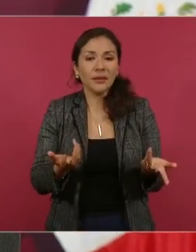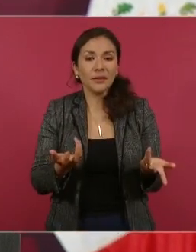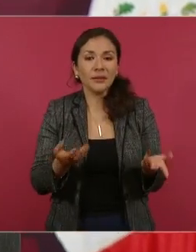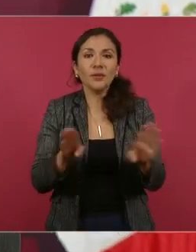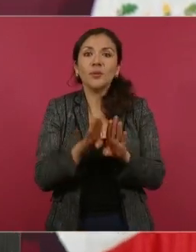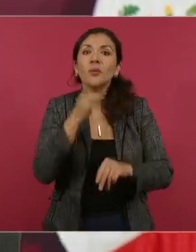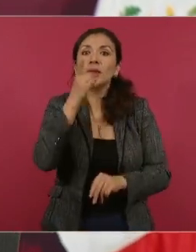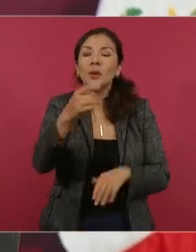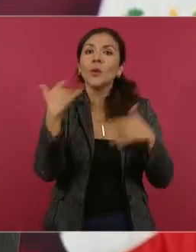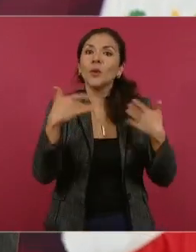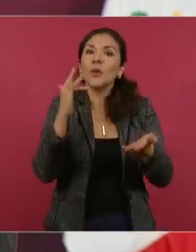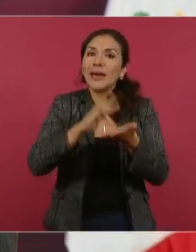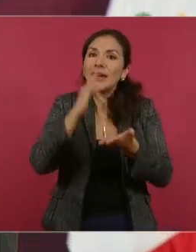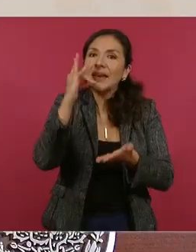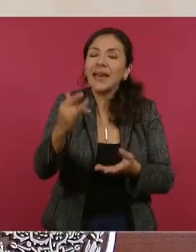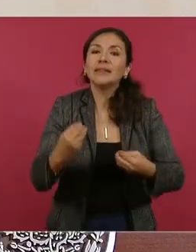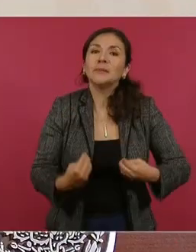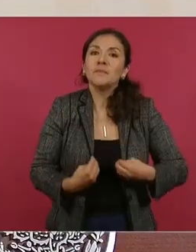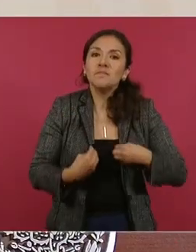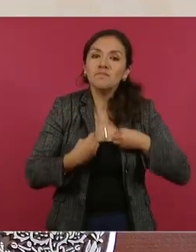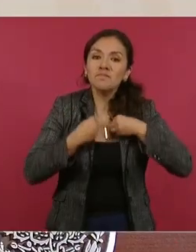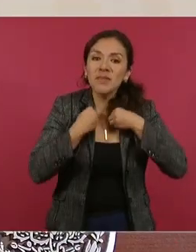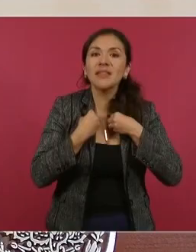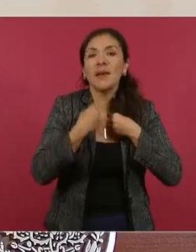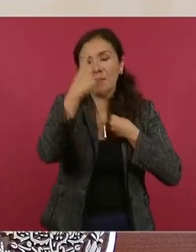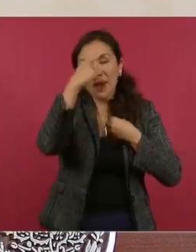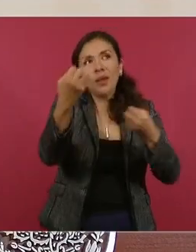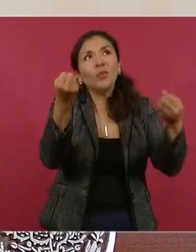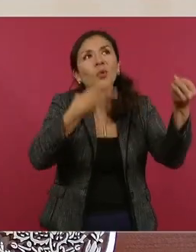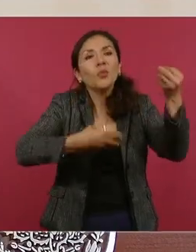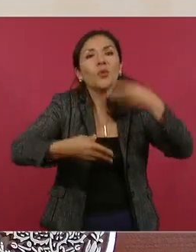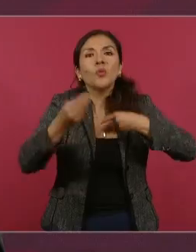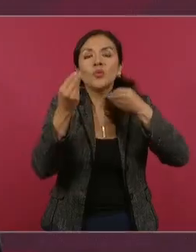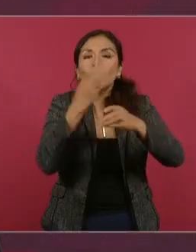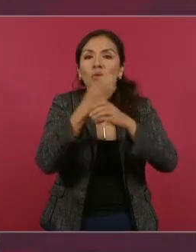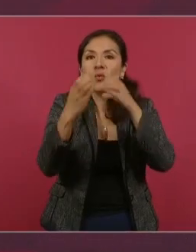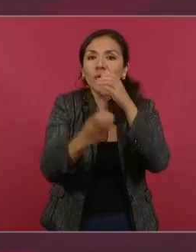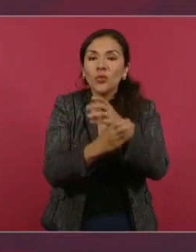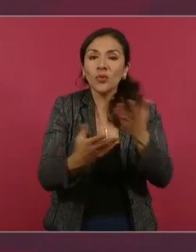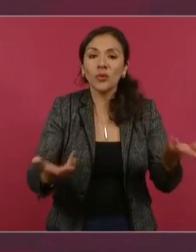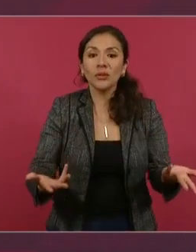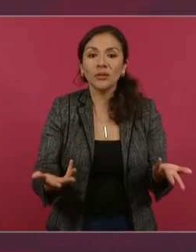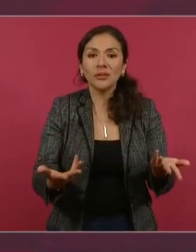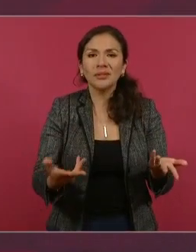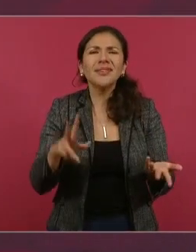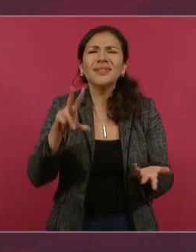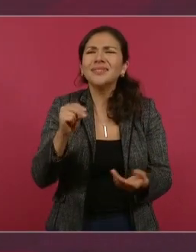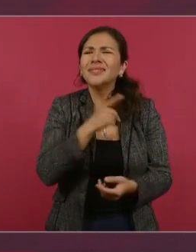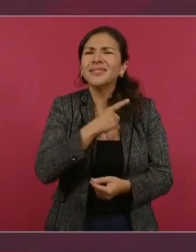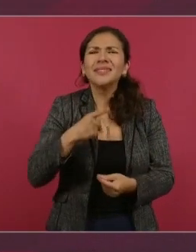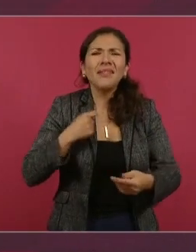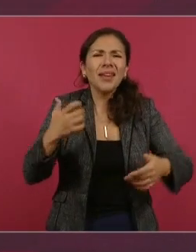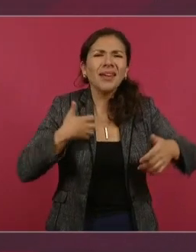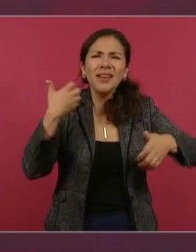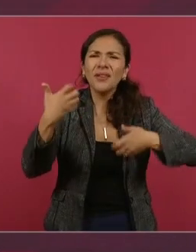decir gracias a la vida que nos ha dado tanto, no